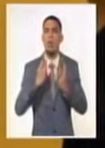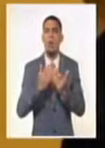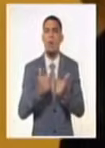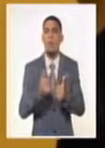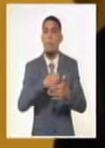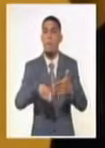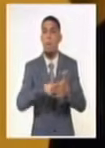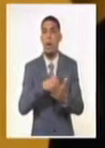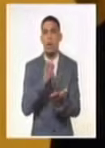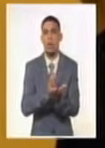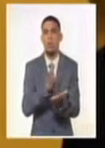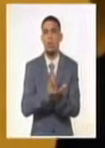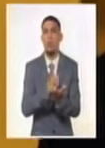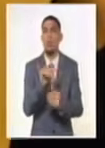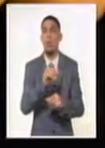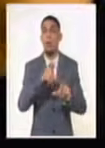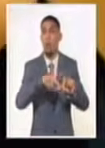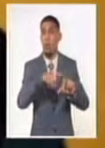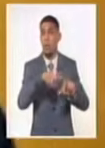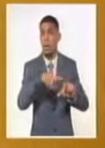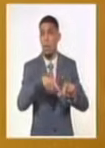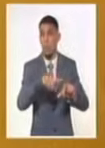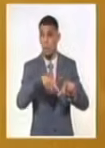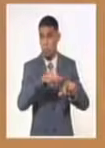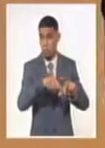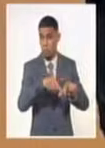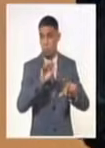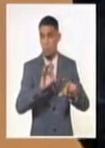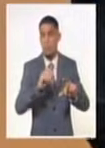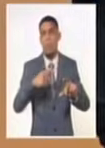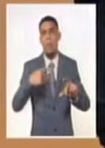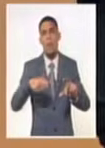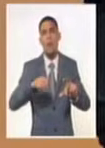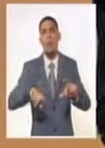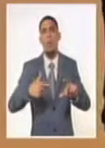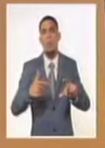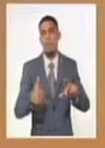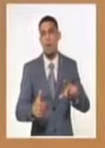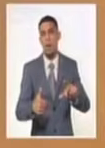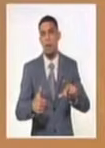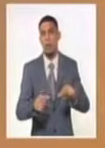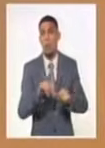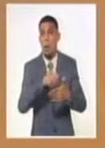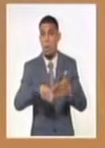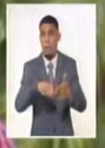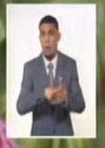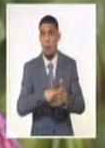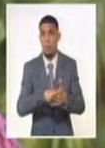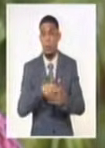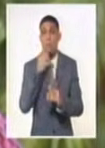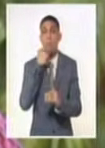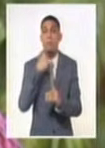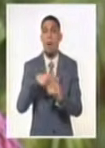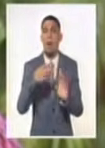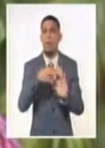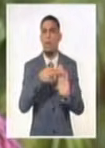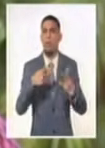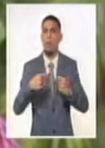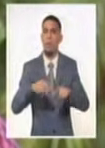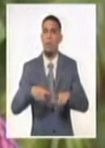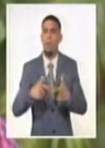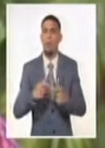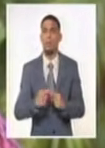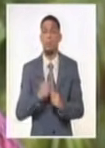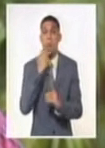de la formación general, sino también las asignaturas del perfil. Y que el diseño nos permita a nosotros haber identificado no solo los